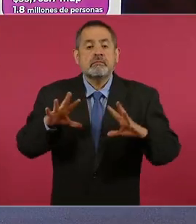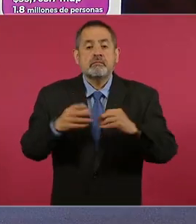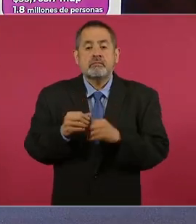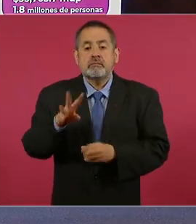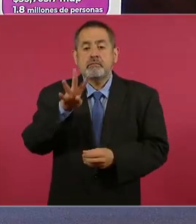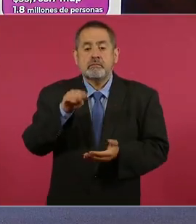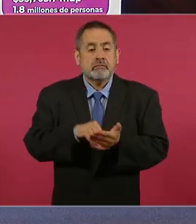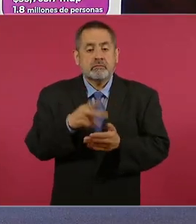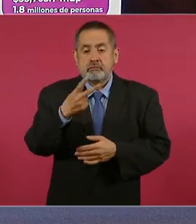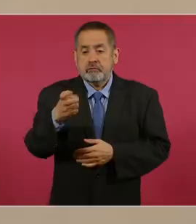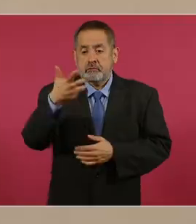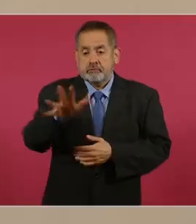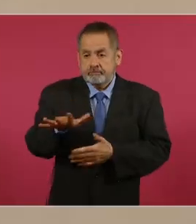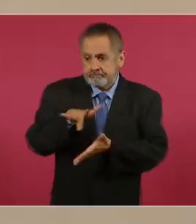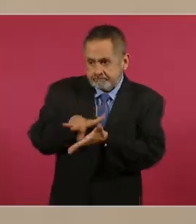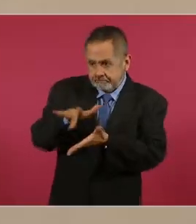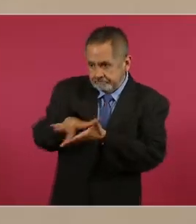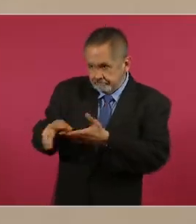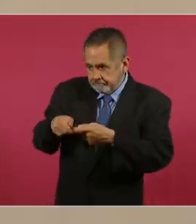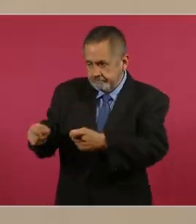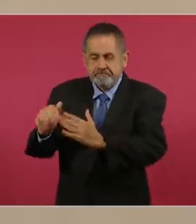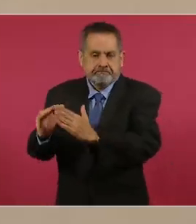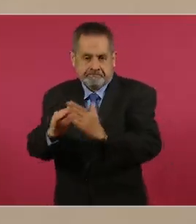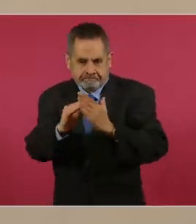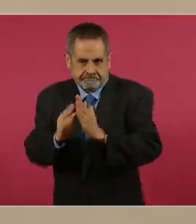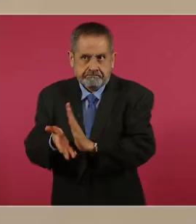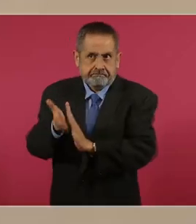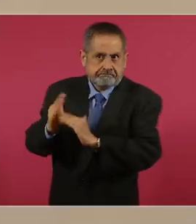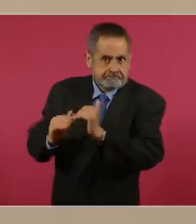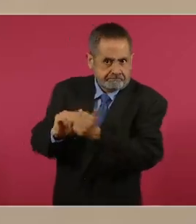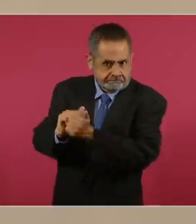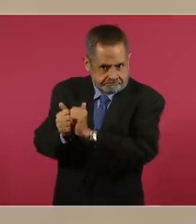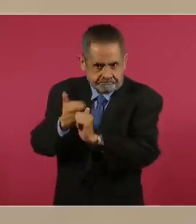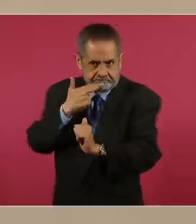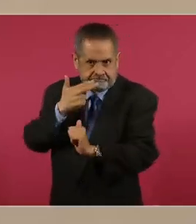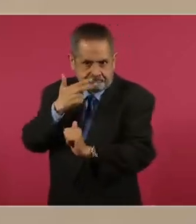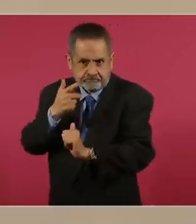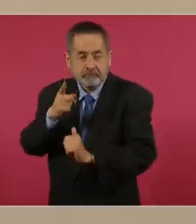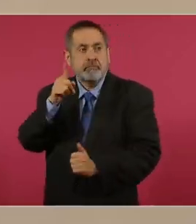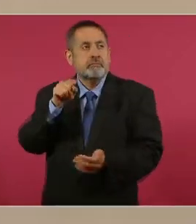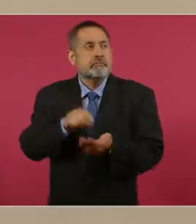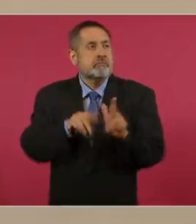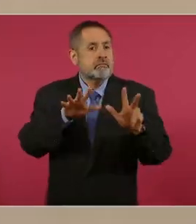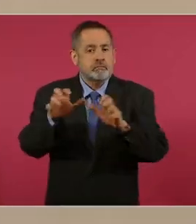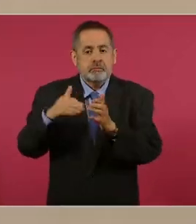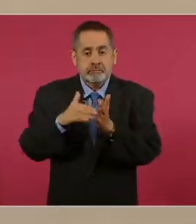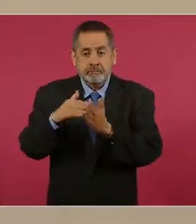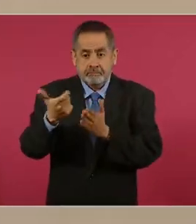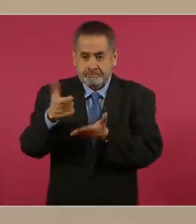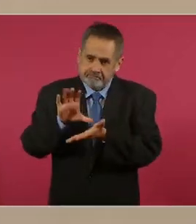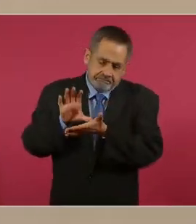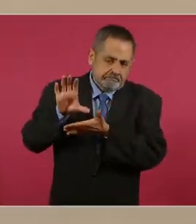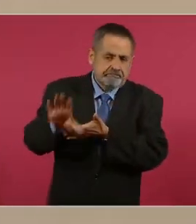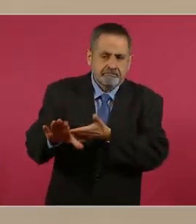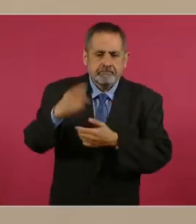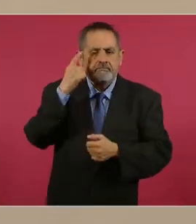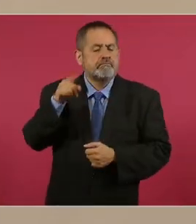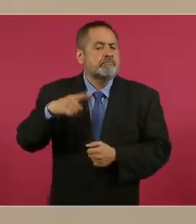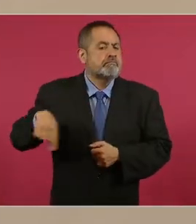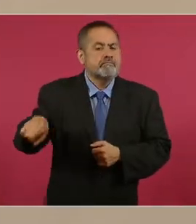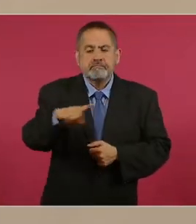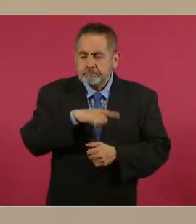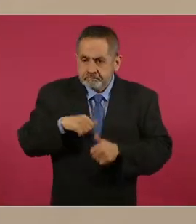4,210 apoyos de vivienda, poco más de 1,800 millones de pesos, para